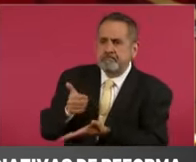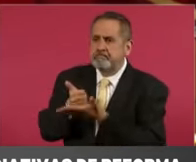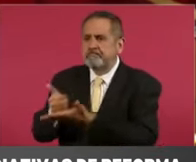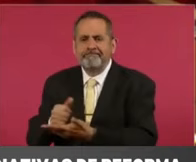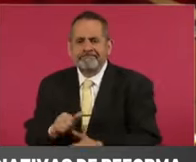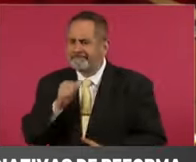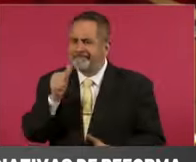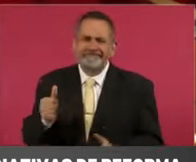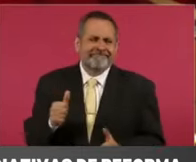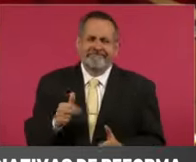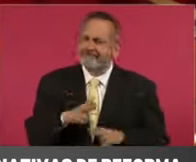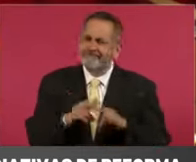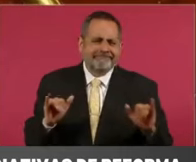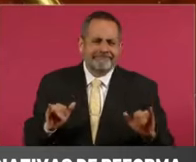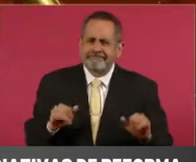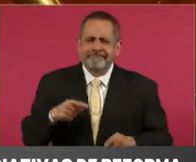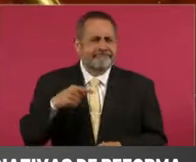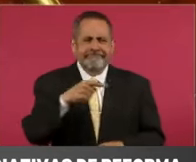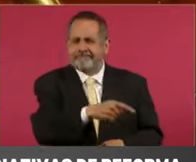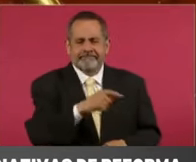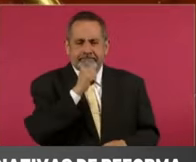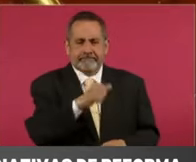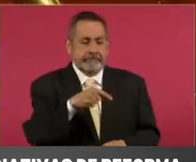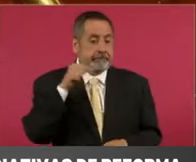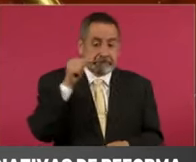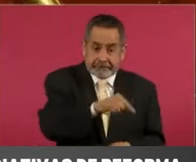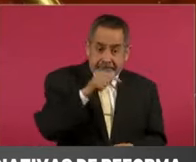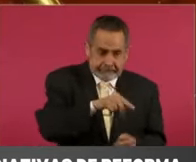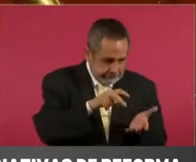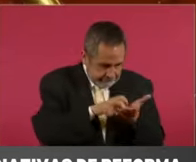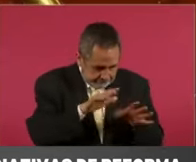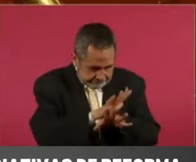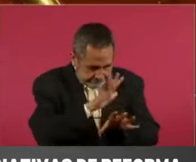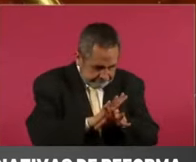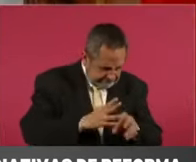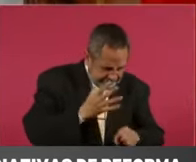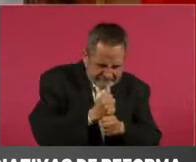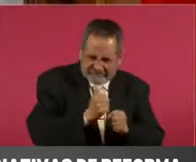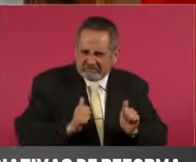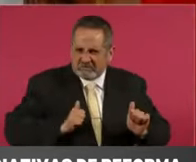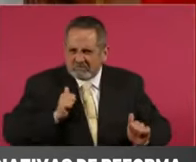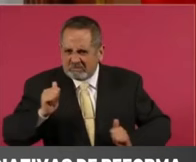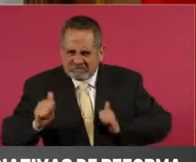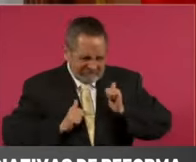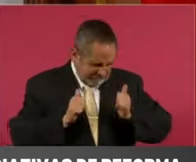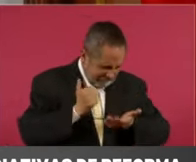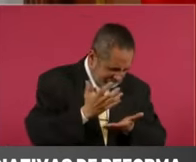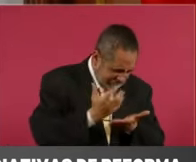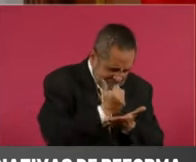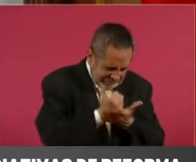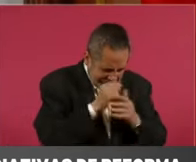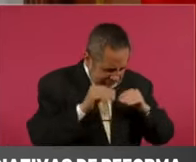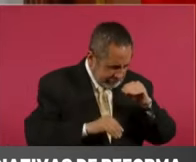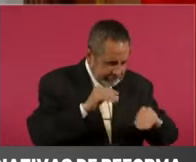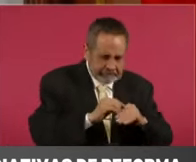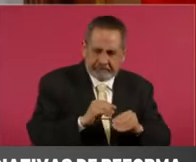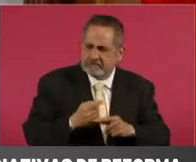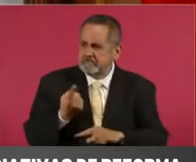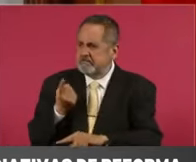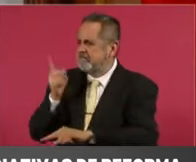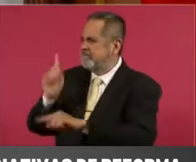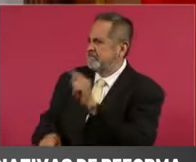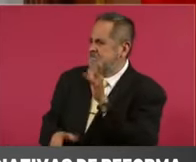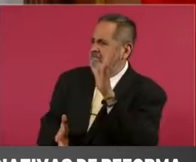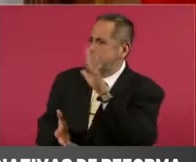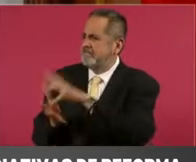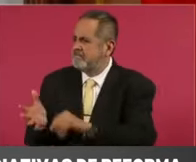sino fundamentalmente en ajustar el marco legal para facilitar el despojo,